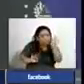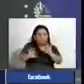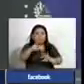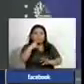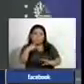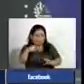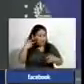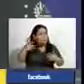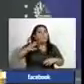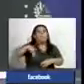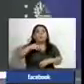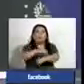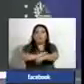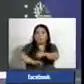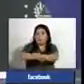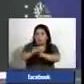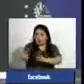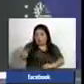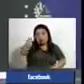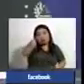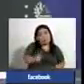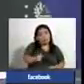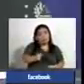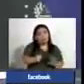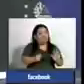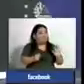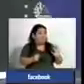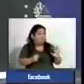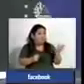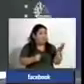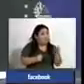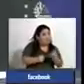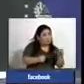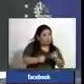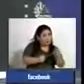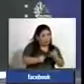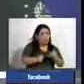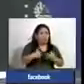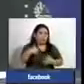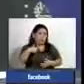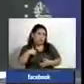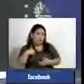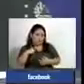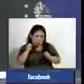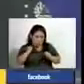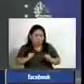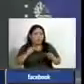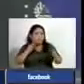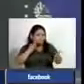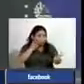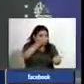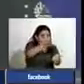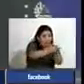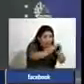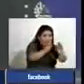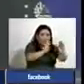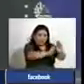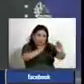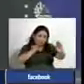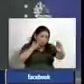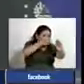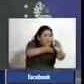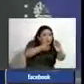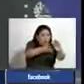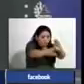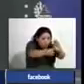a capturar. Y de ser necesario, ese servidor llegará hasta la casa de esta gente y los vamos a capturar. Ese es el